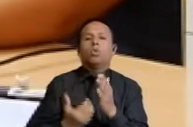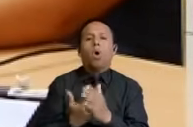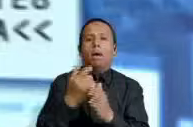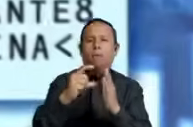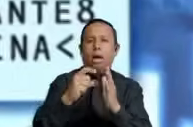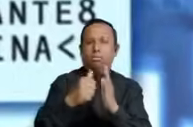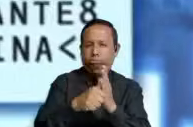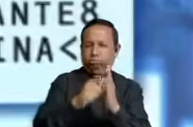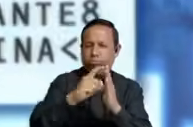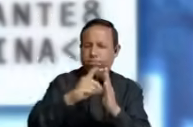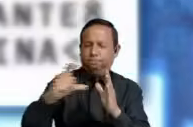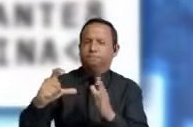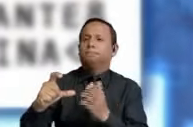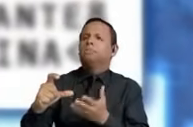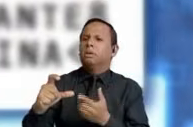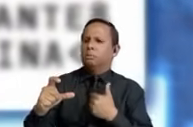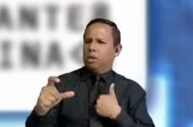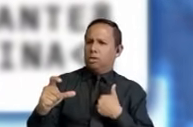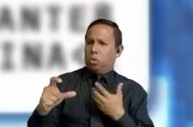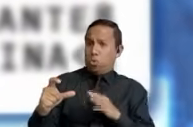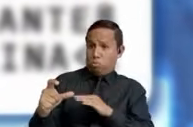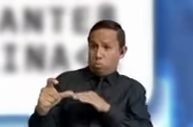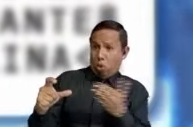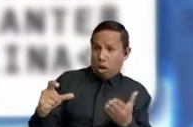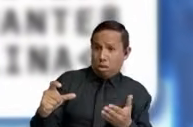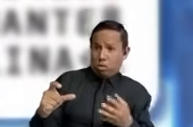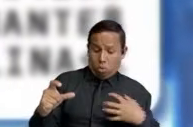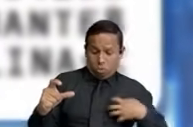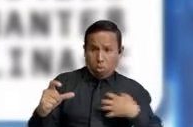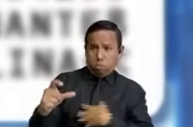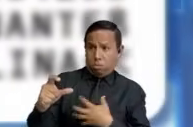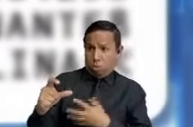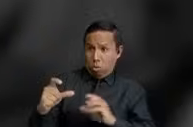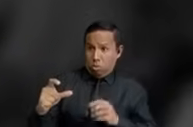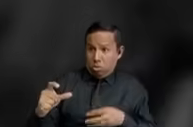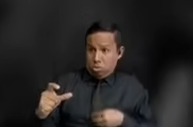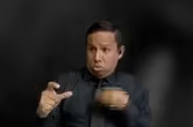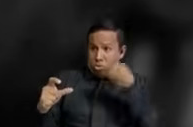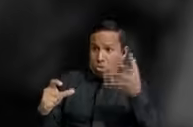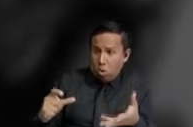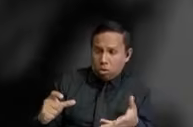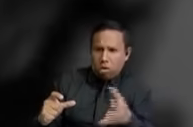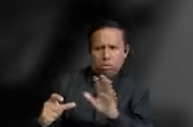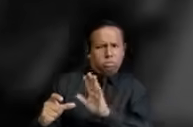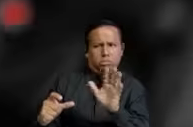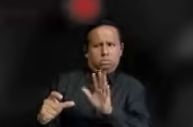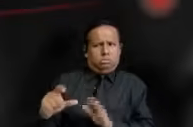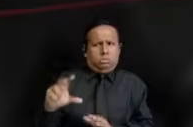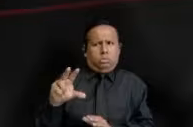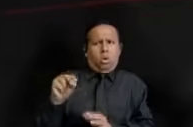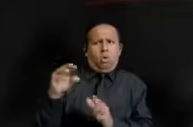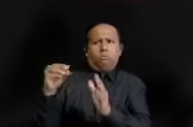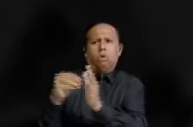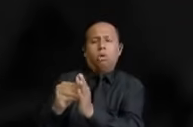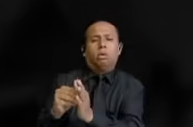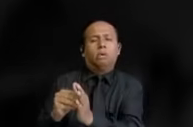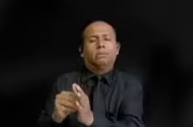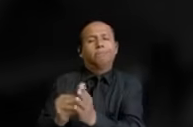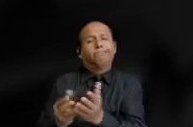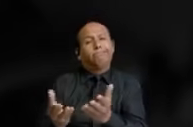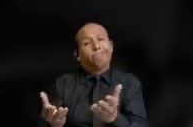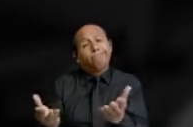renovarla dicen no cuando se les hace la pregunta si en caso de muerte encefálica aceptarían